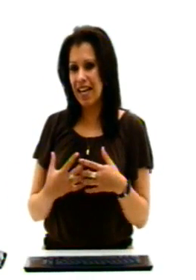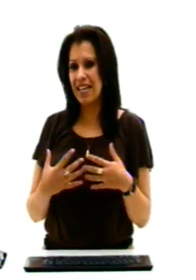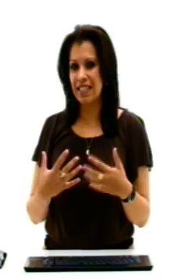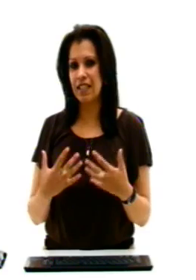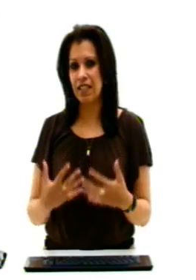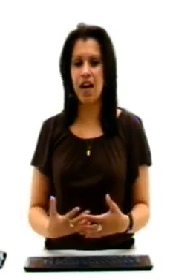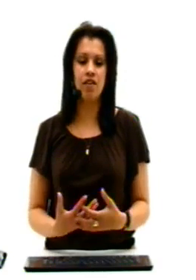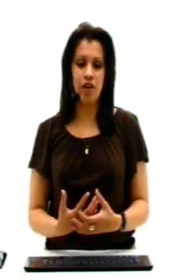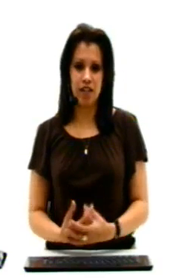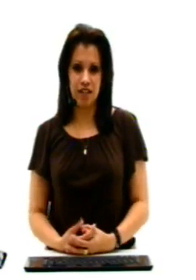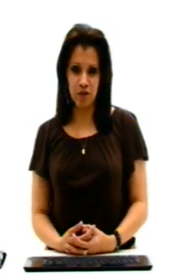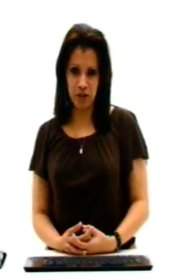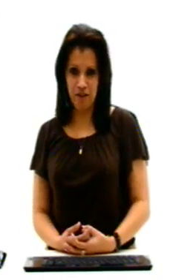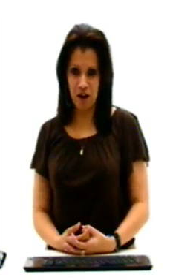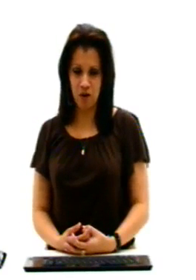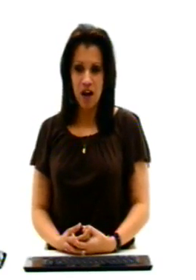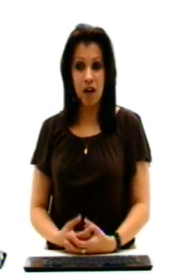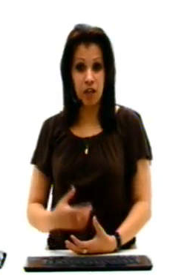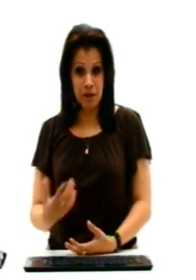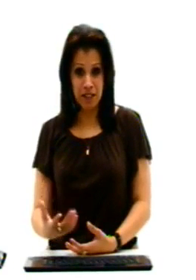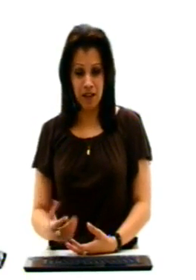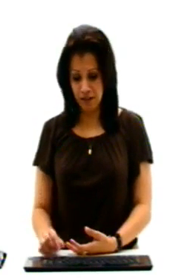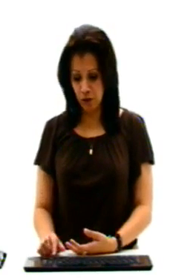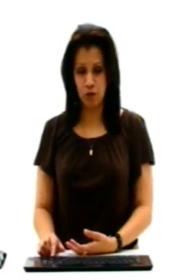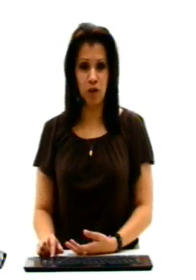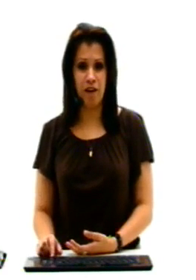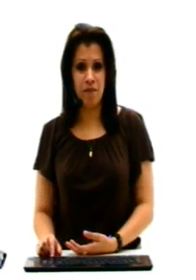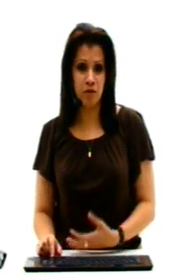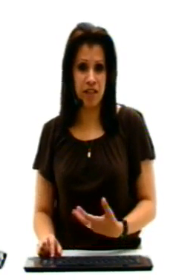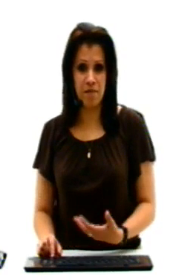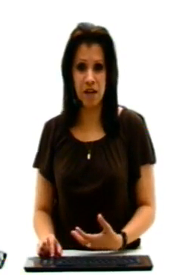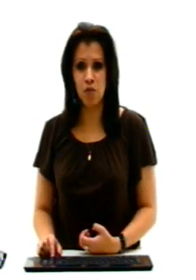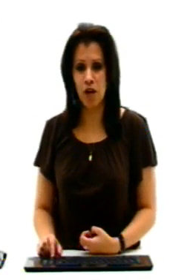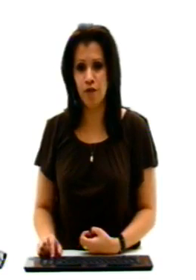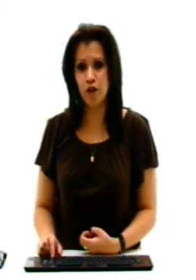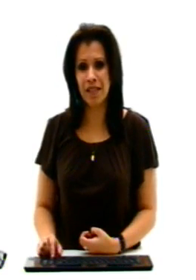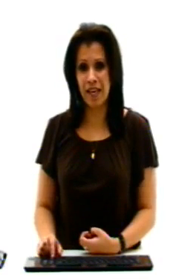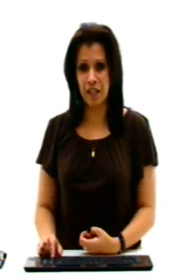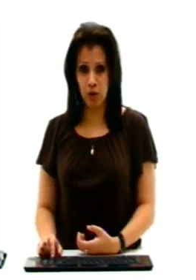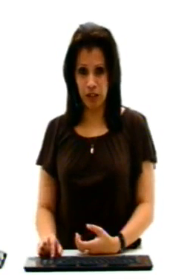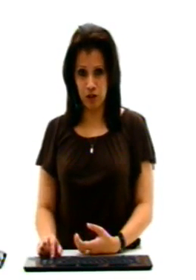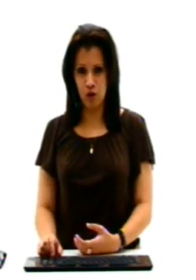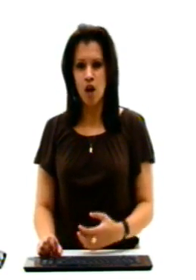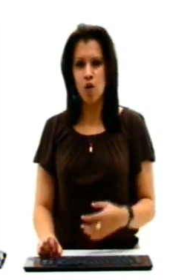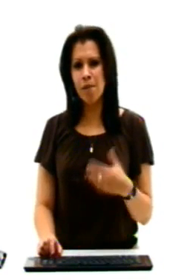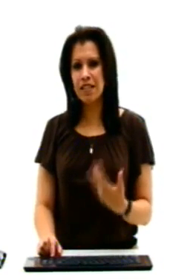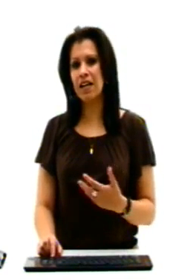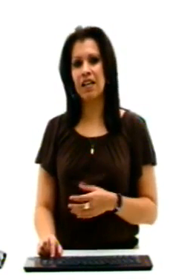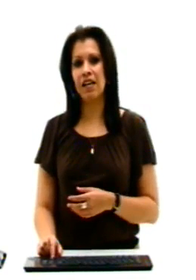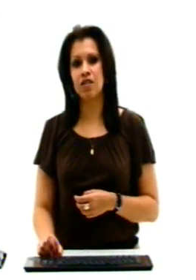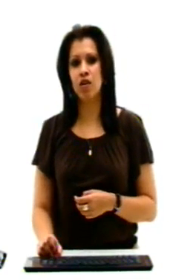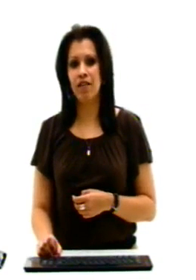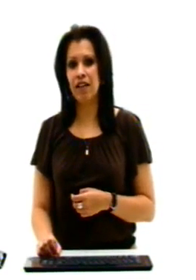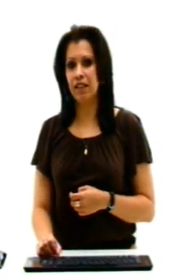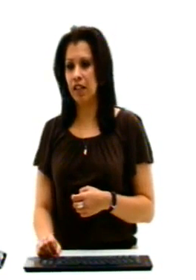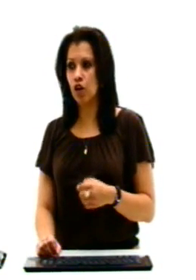a ver en la necesidad de organizar su trabajo a lo que más adelante Nosotros le vamos a llamar como la forma de explotación Cuál va a ser